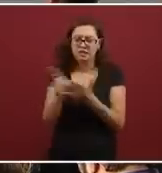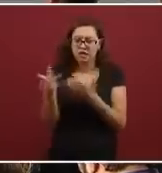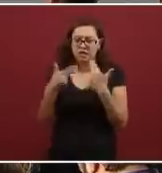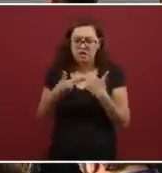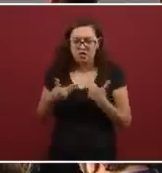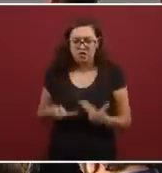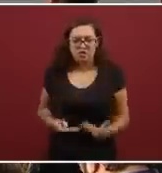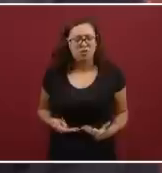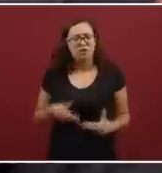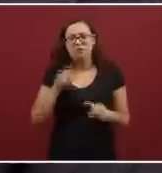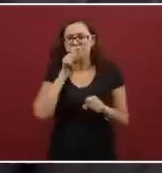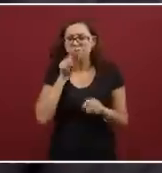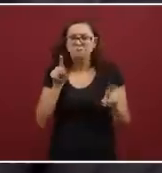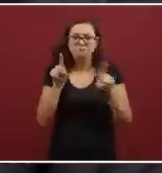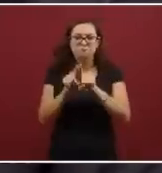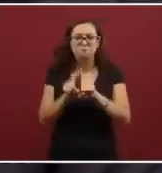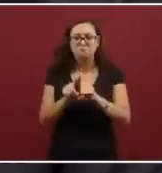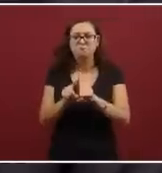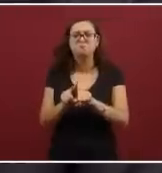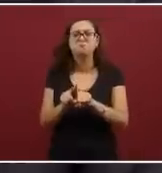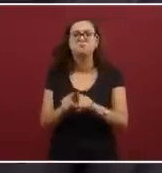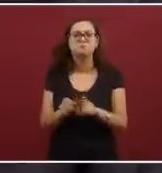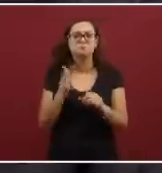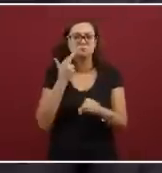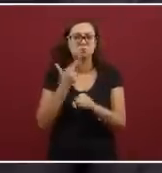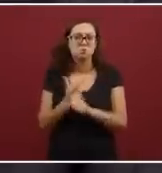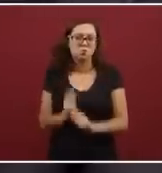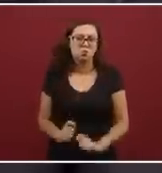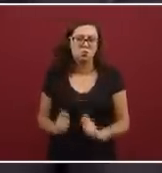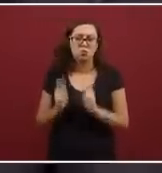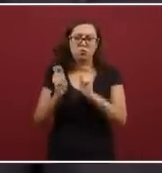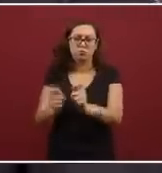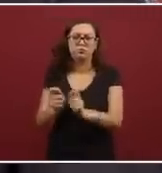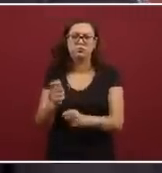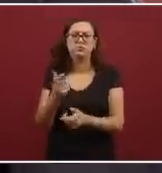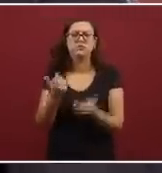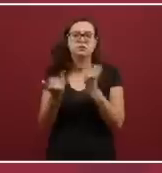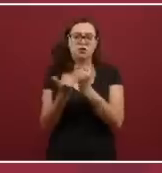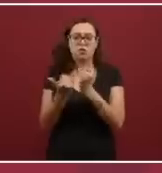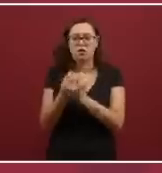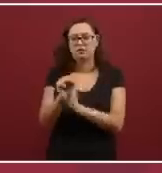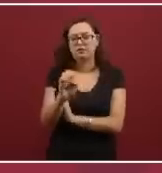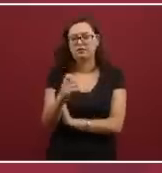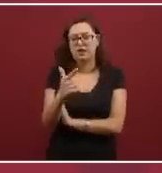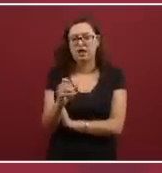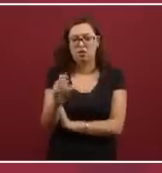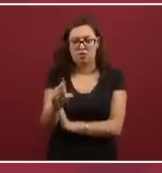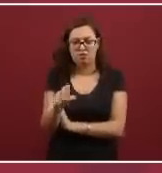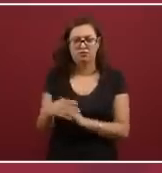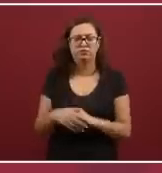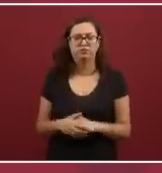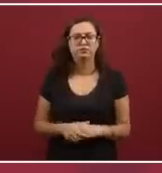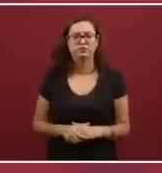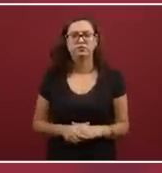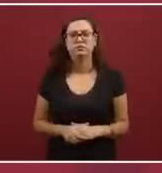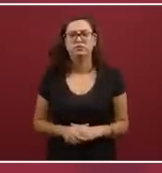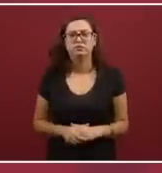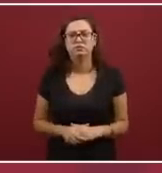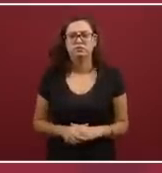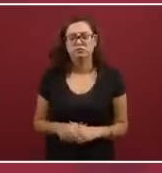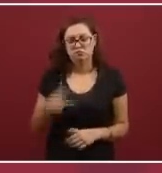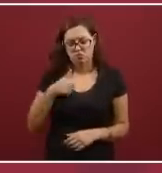Humanos, que está a cargo, repito, de la Secretaría de Gobernación. Yo le voy a pedir a